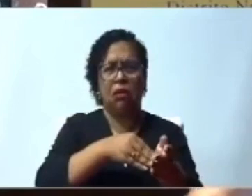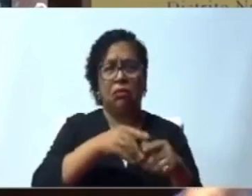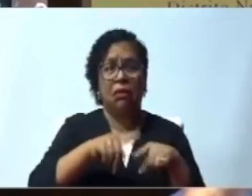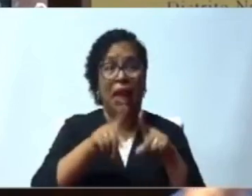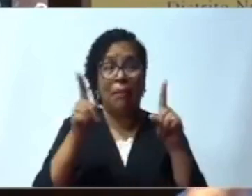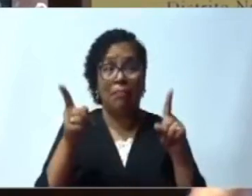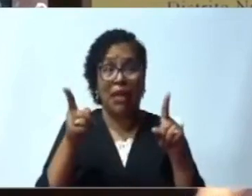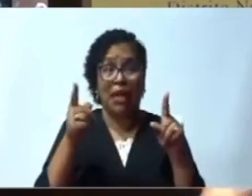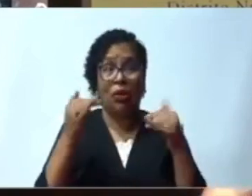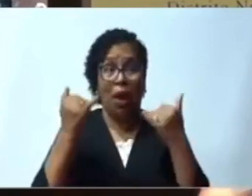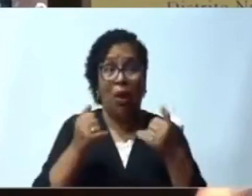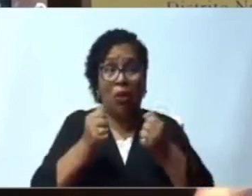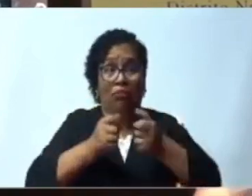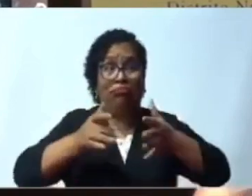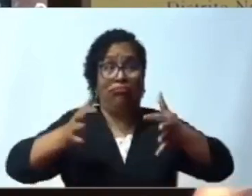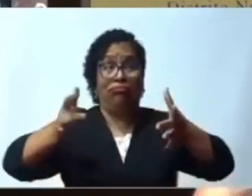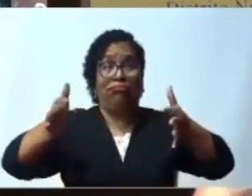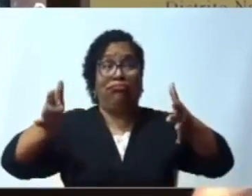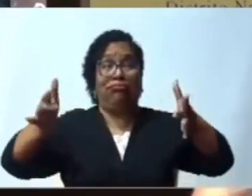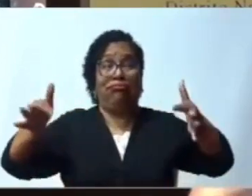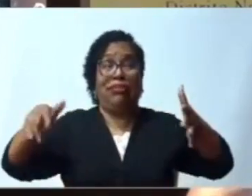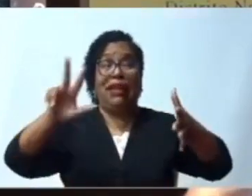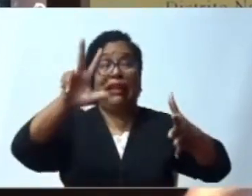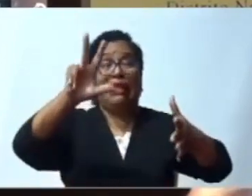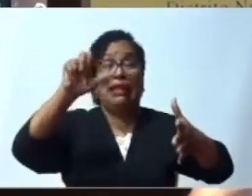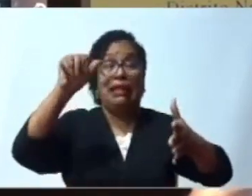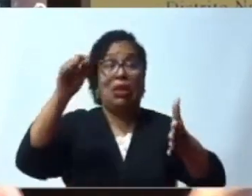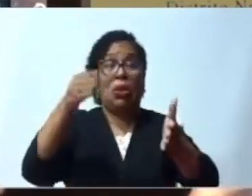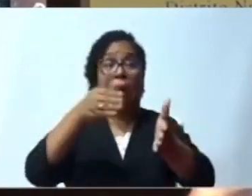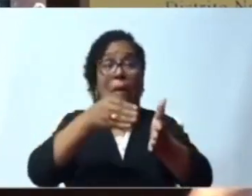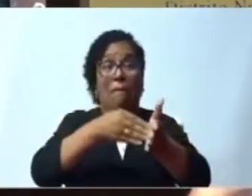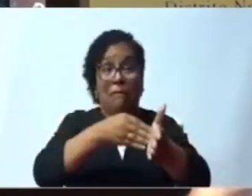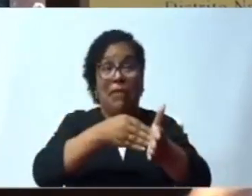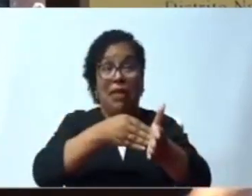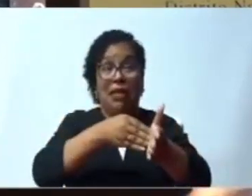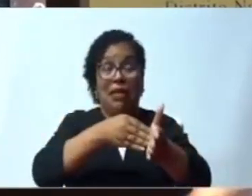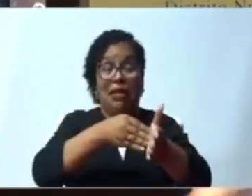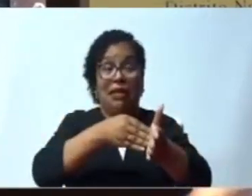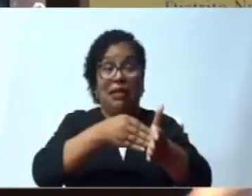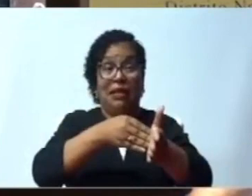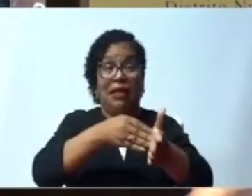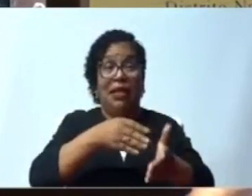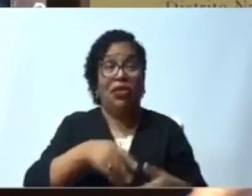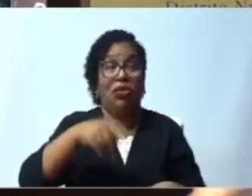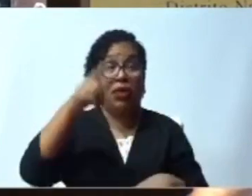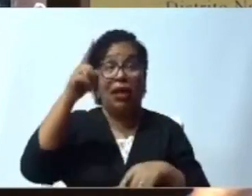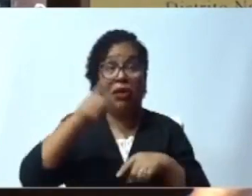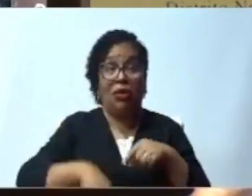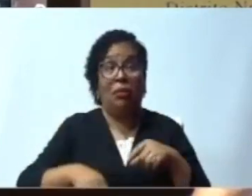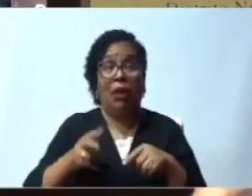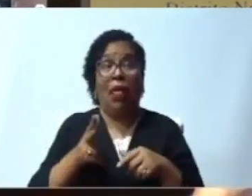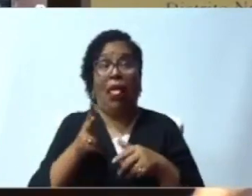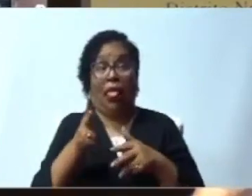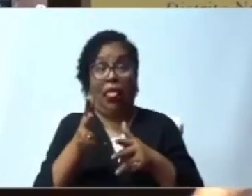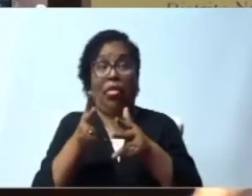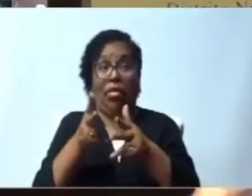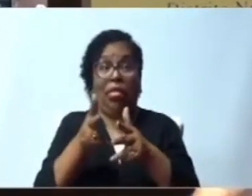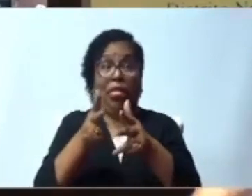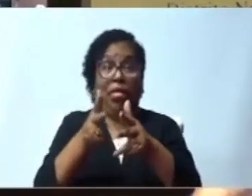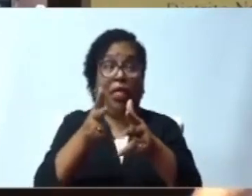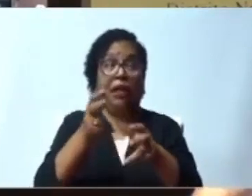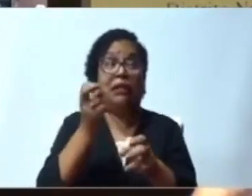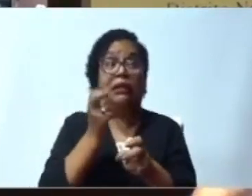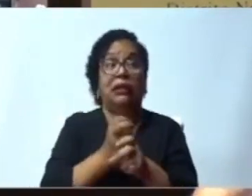300,000 habitantes. Y el casco urbano de la ciudad no alcanza para moverse y desplazarse en él. Y cuando